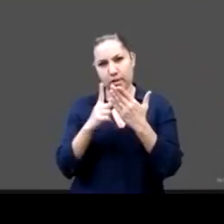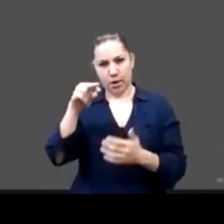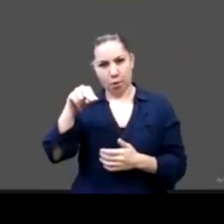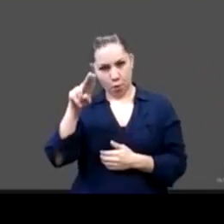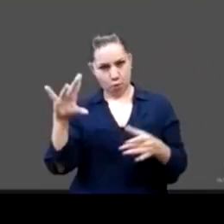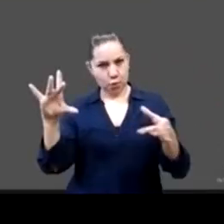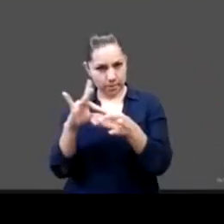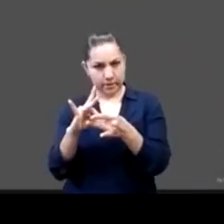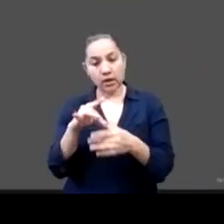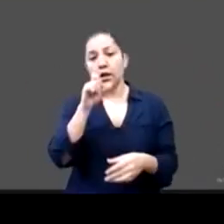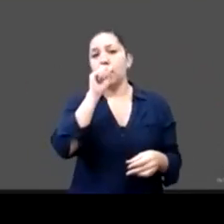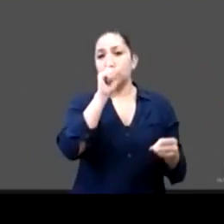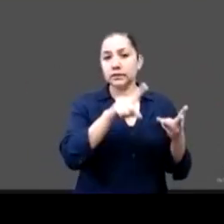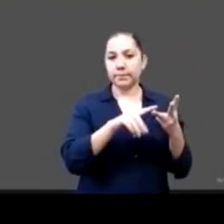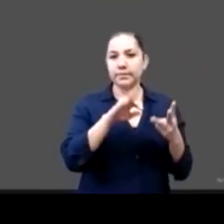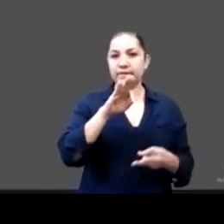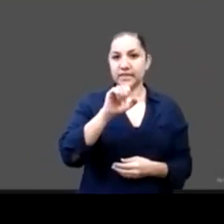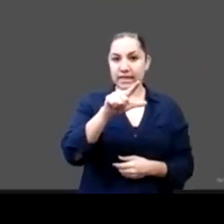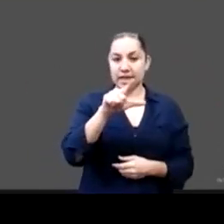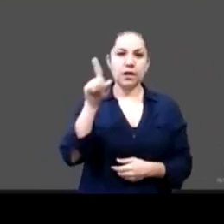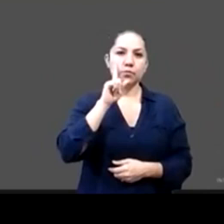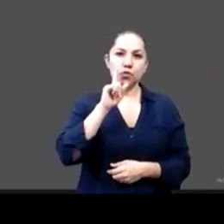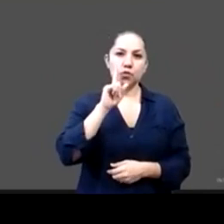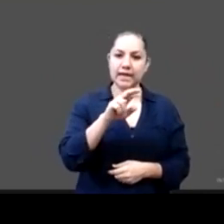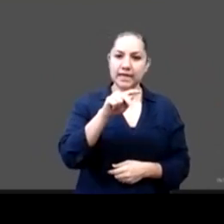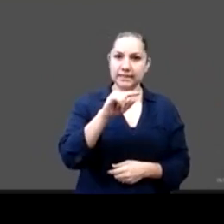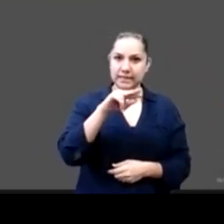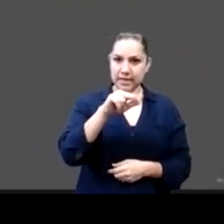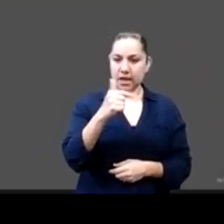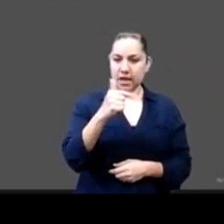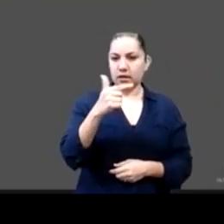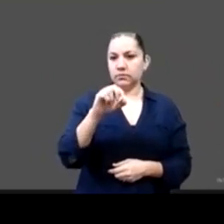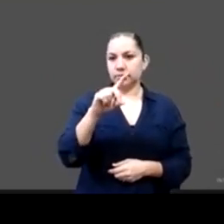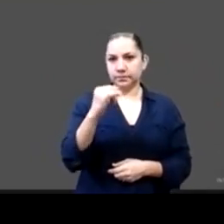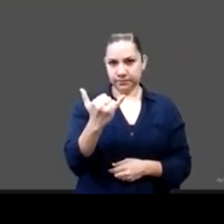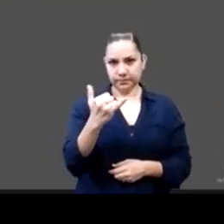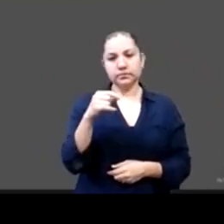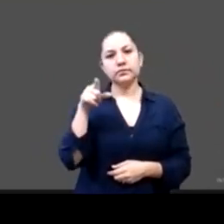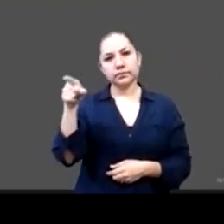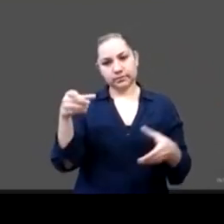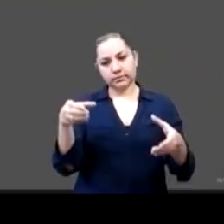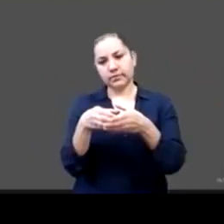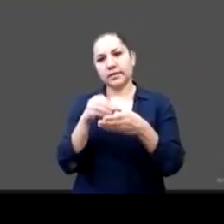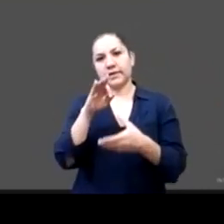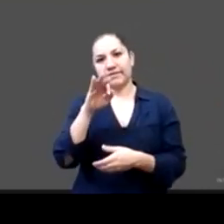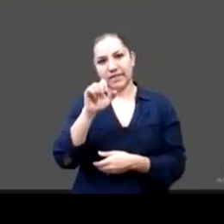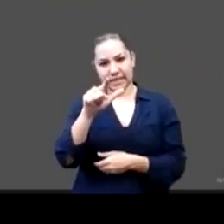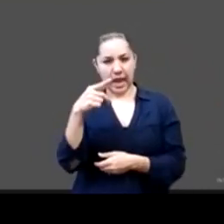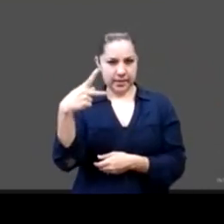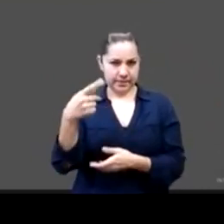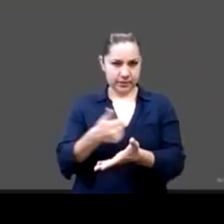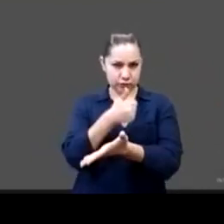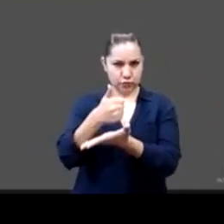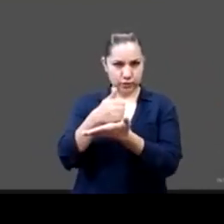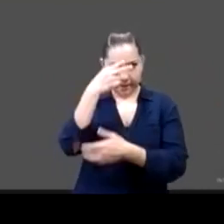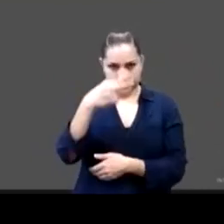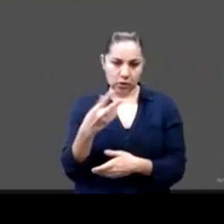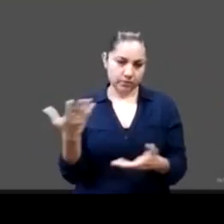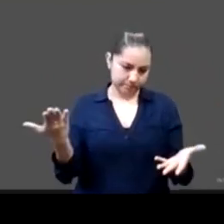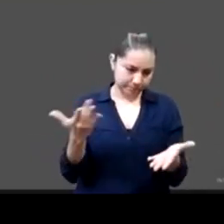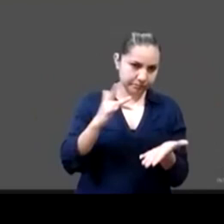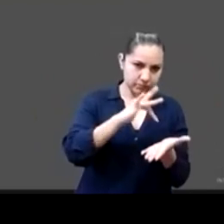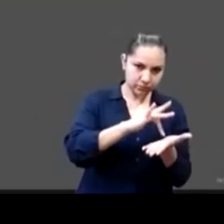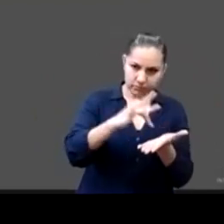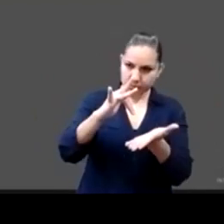con nosotros la fiscal Ernestina Godoy Ramos, fiscal general de Justicia de la Ciudad de México, a quien le agradecemos profundamente tome el tiempo para estar